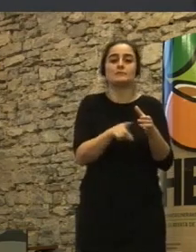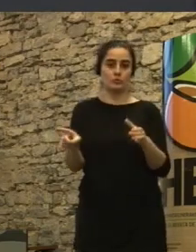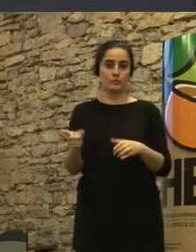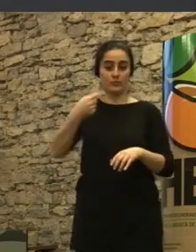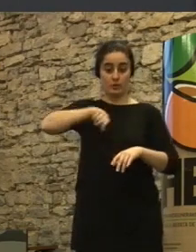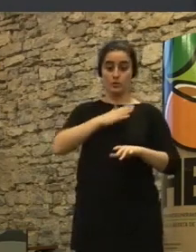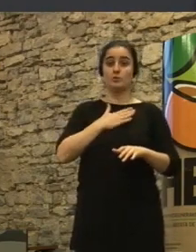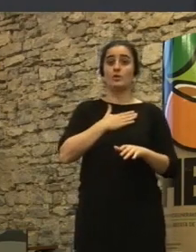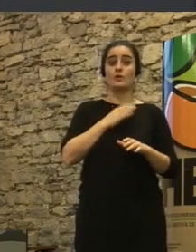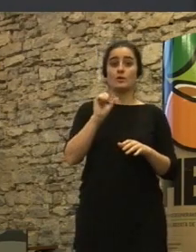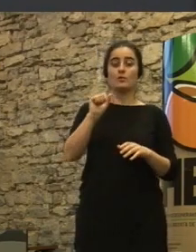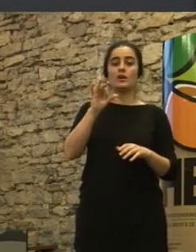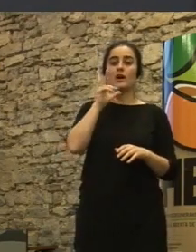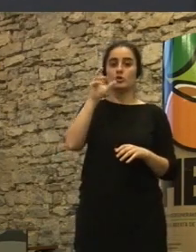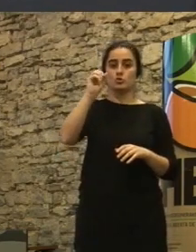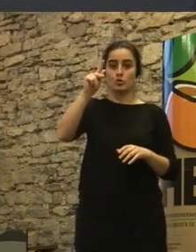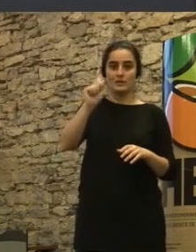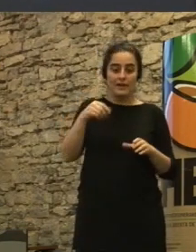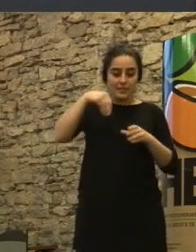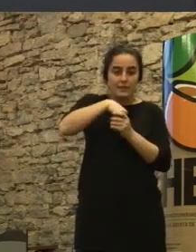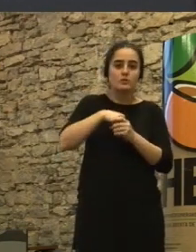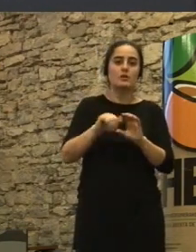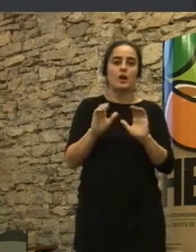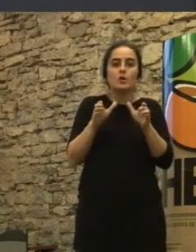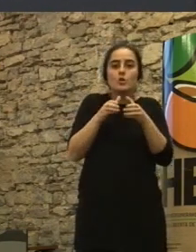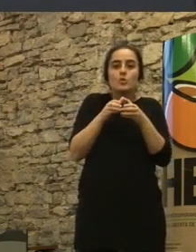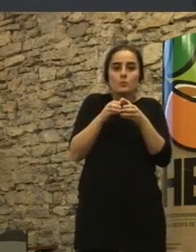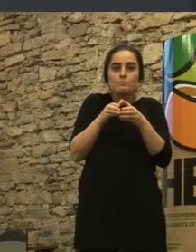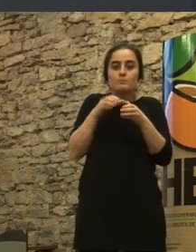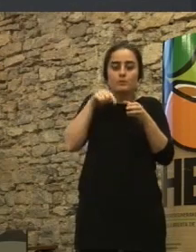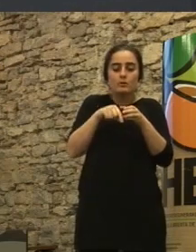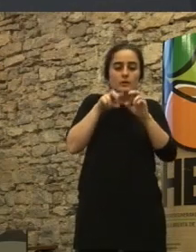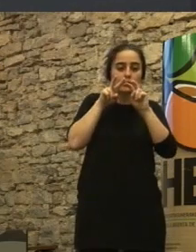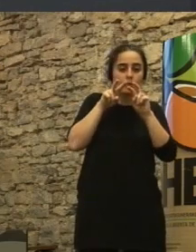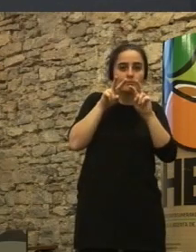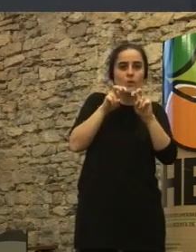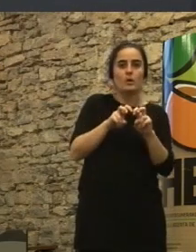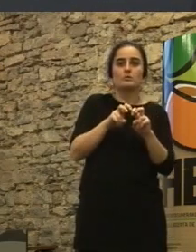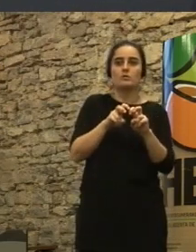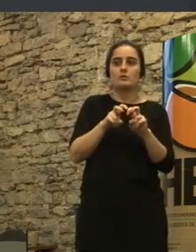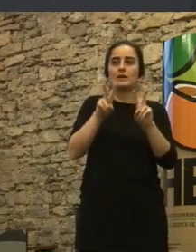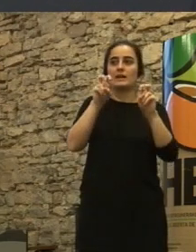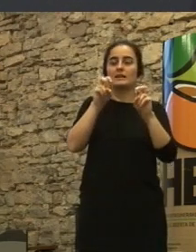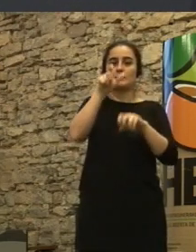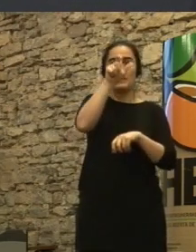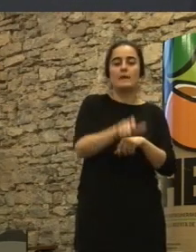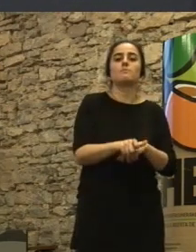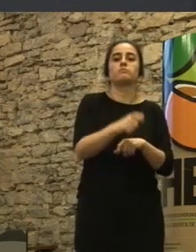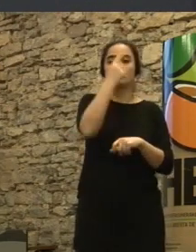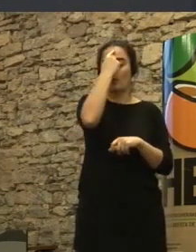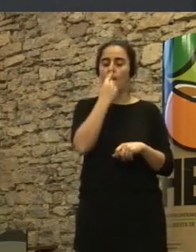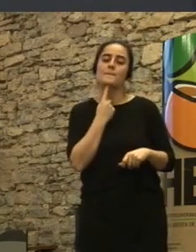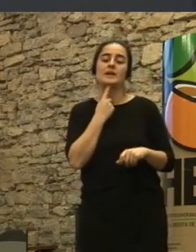nosotros dentro de Ashoka que está haciendo lobby para desinvestir sobre la figura del emprendedor